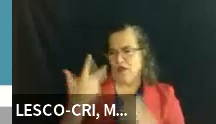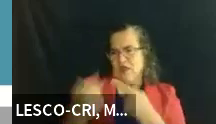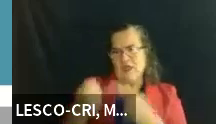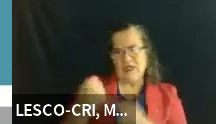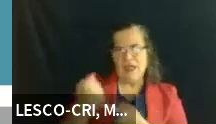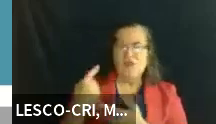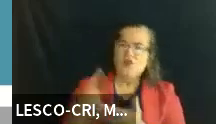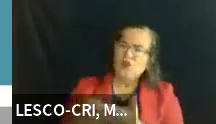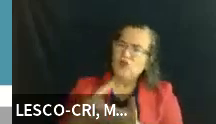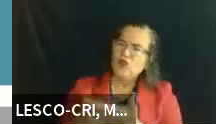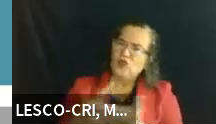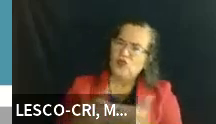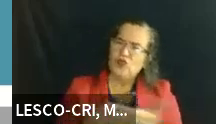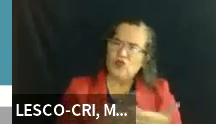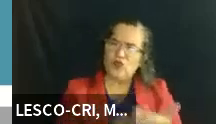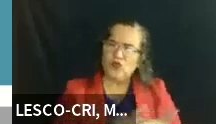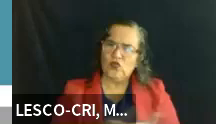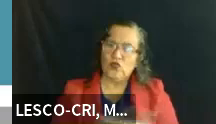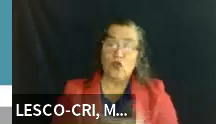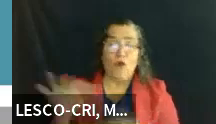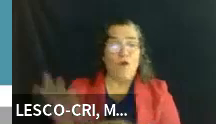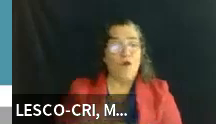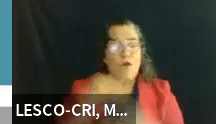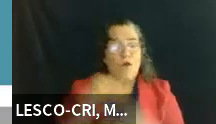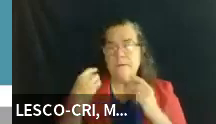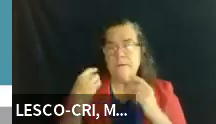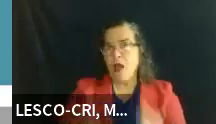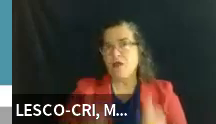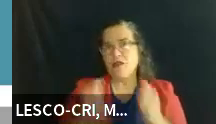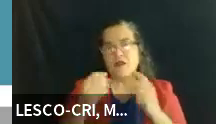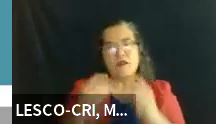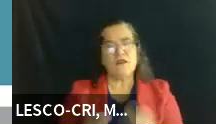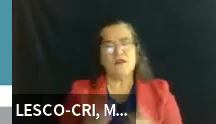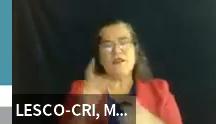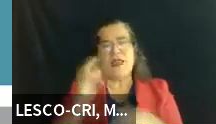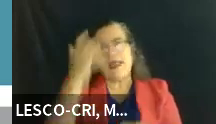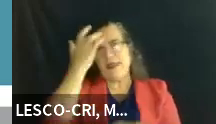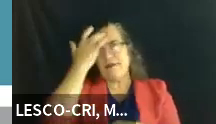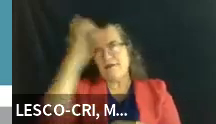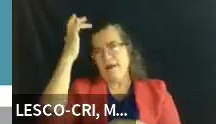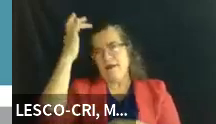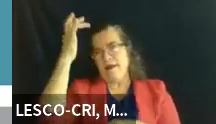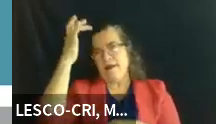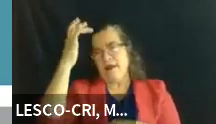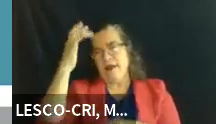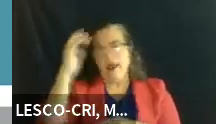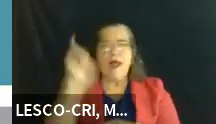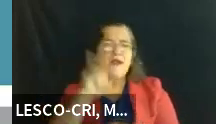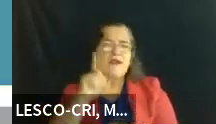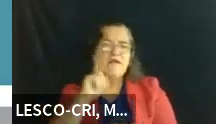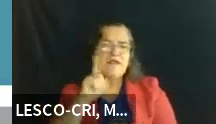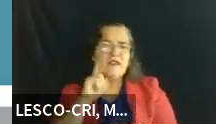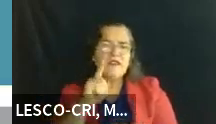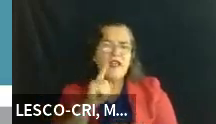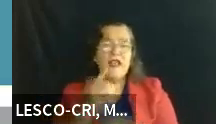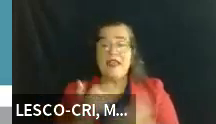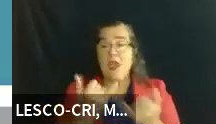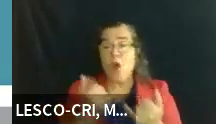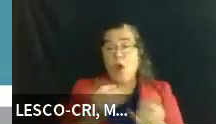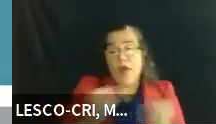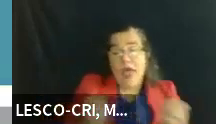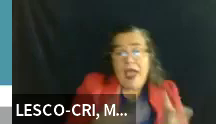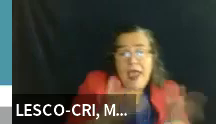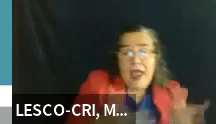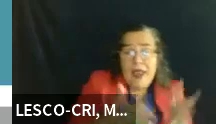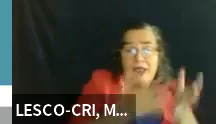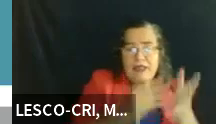discutiendo en forma cada vez más acelerada sobre la inteligencia artificial y ahora la inteligencia artificial generativa, ¿no?